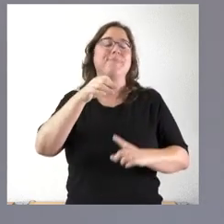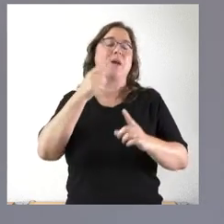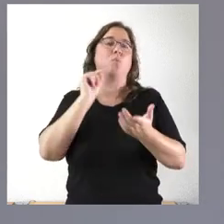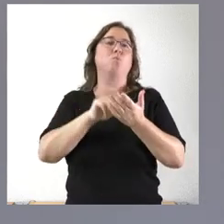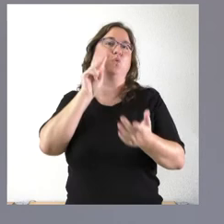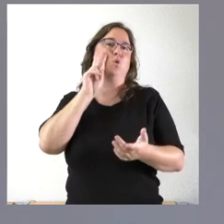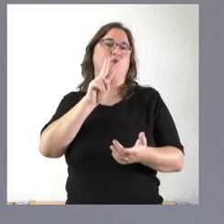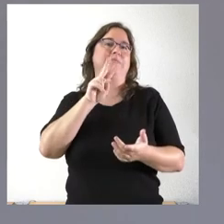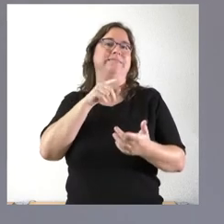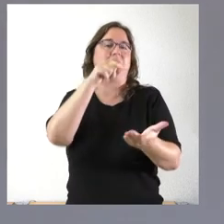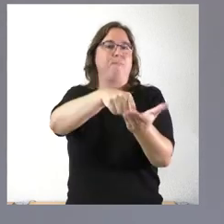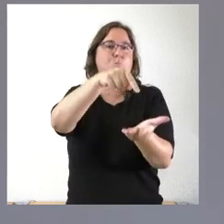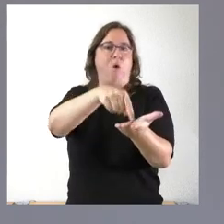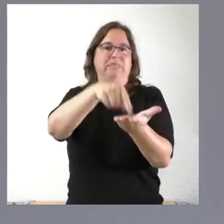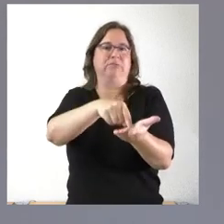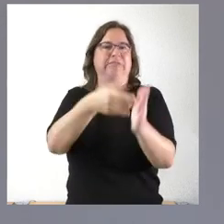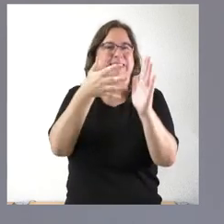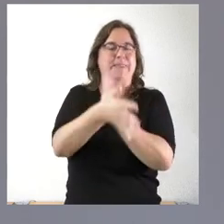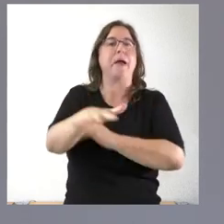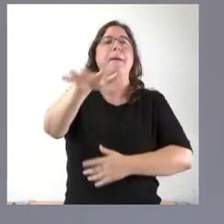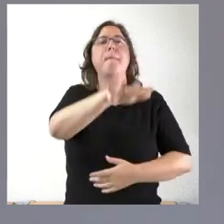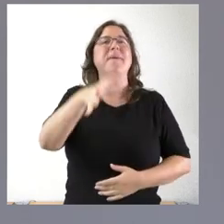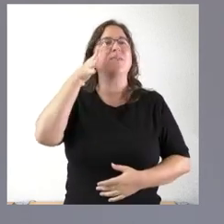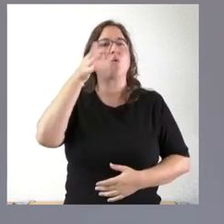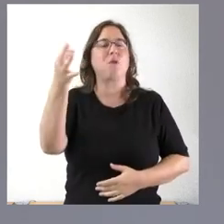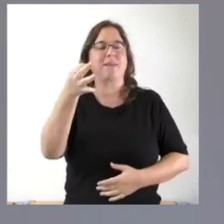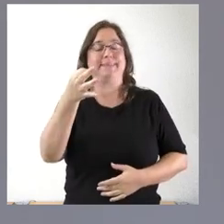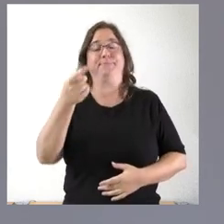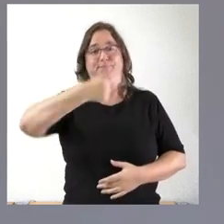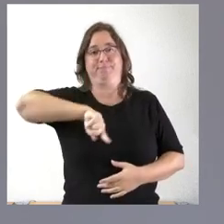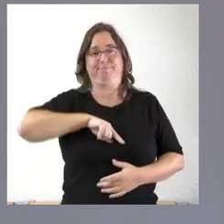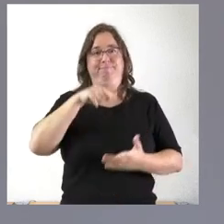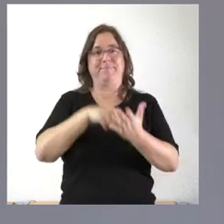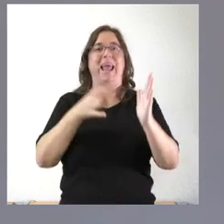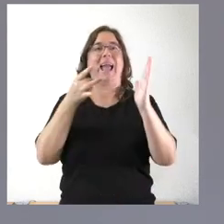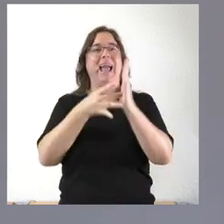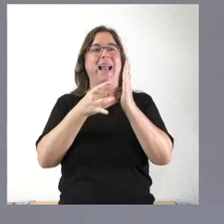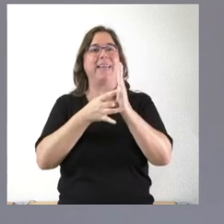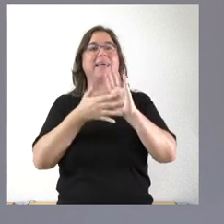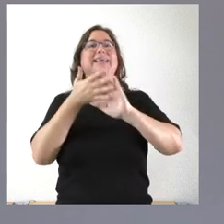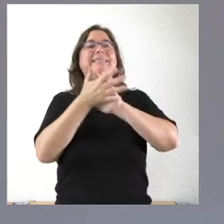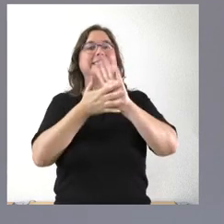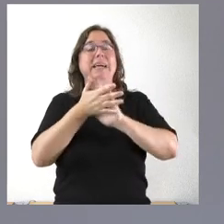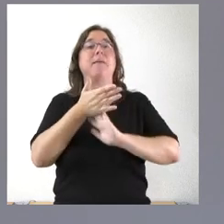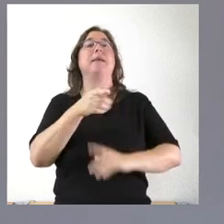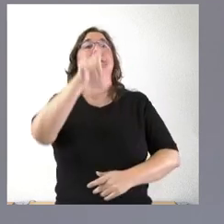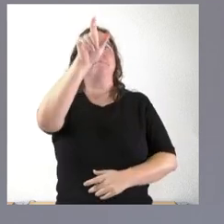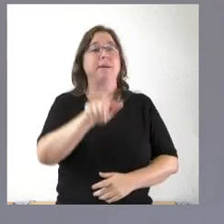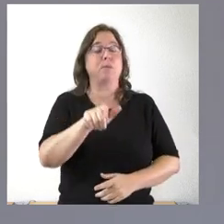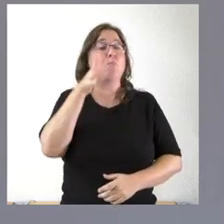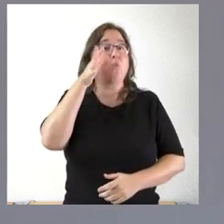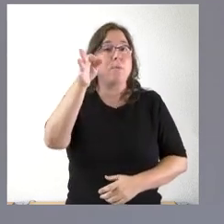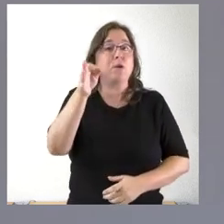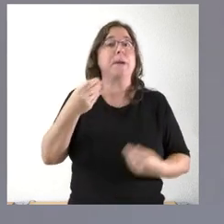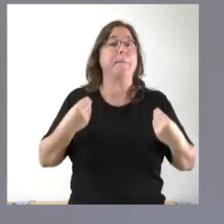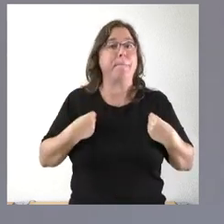los efectos que tienen que ver con la natalidad, medio rural hablamos de los municipios de menos de 20.000 habitantes. Y